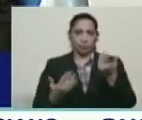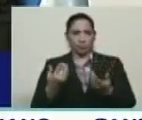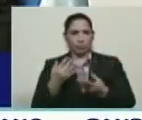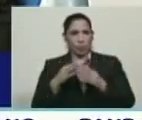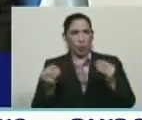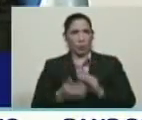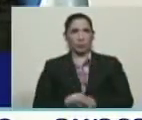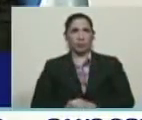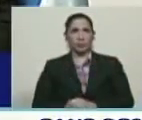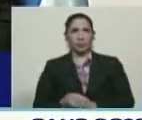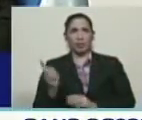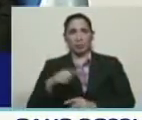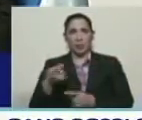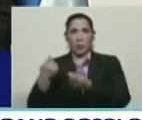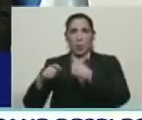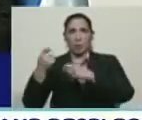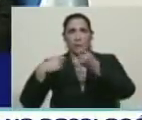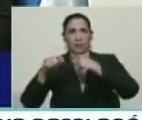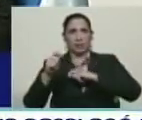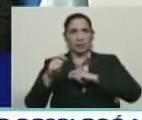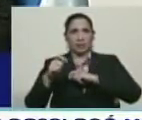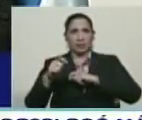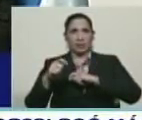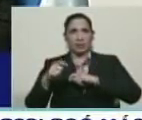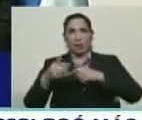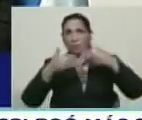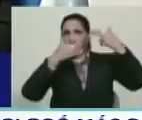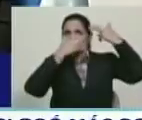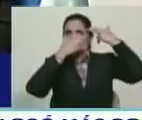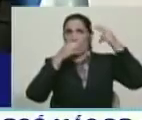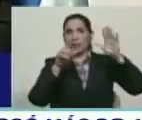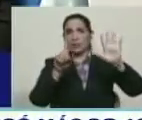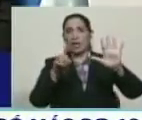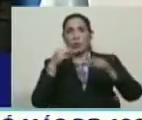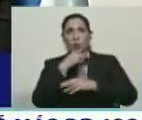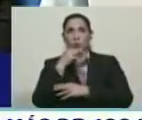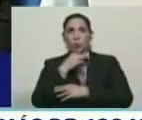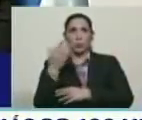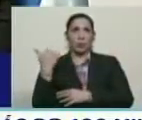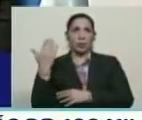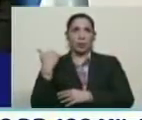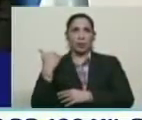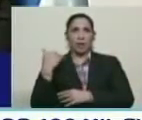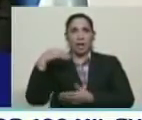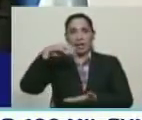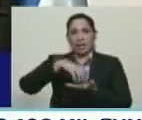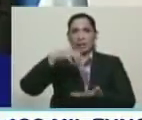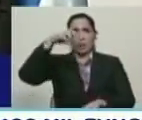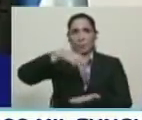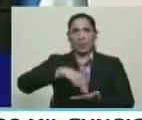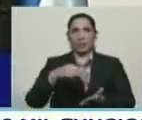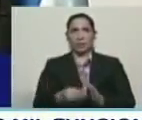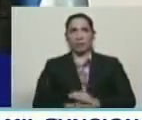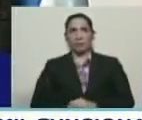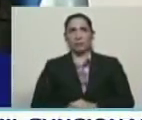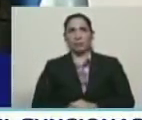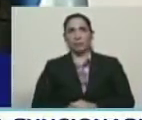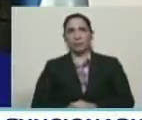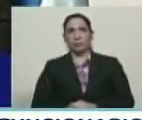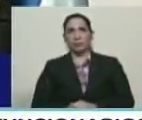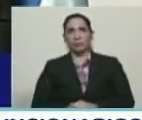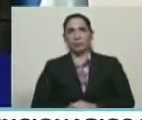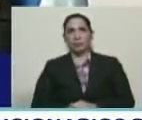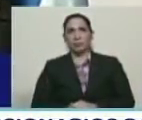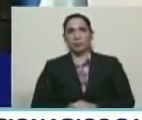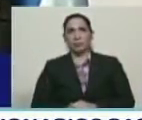Luis López Algarín, secuestrado el 3 de octubre pasado en Santa Lucía, estado Miranda. Interceptado por